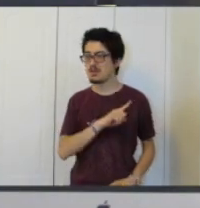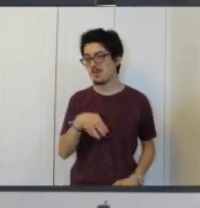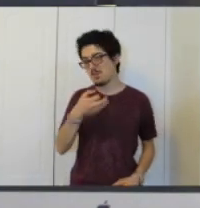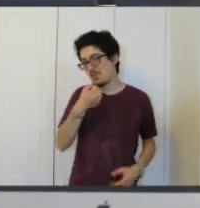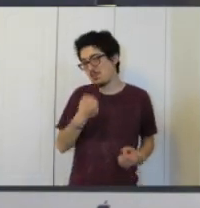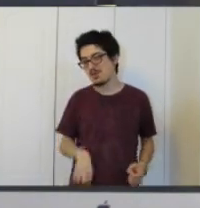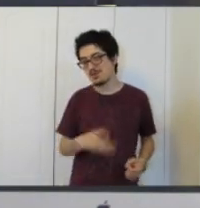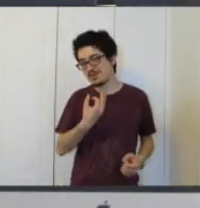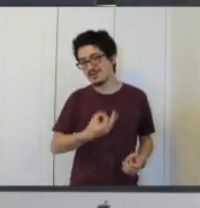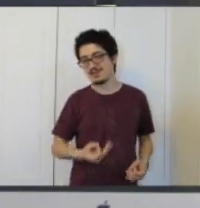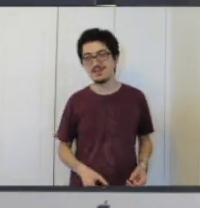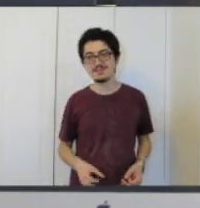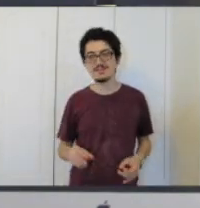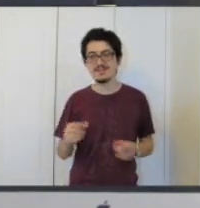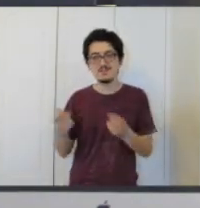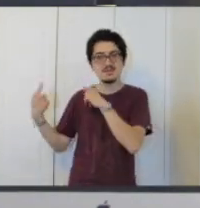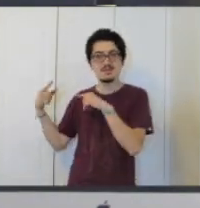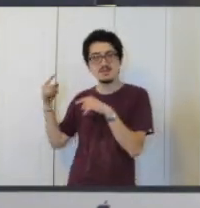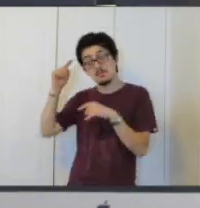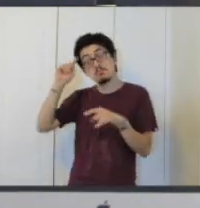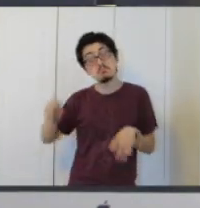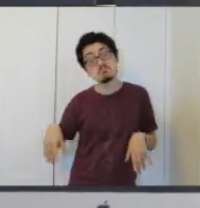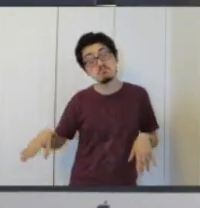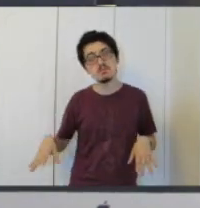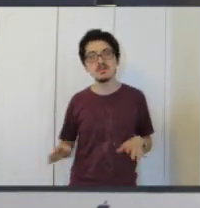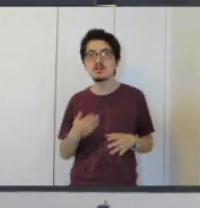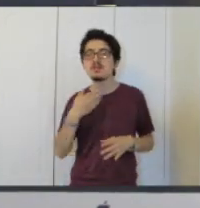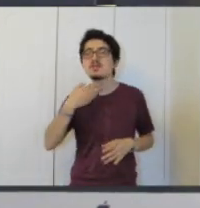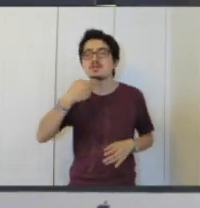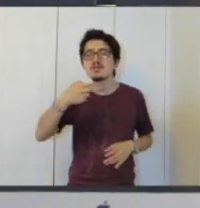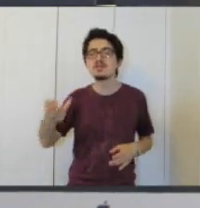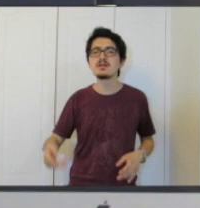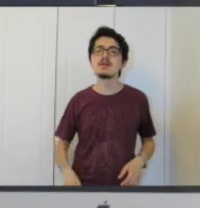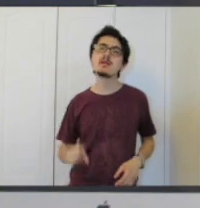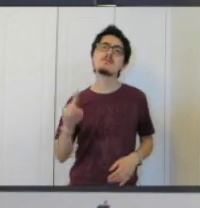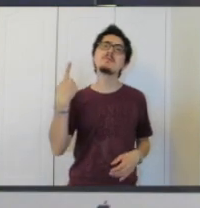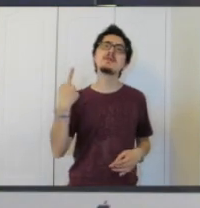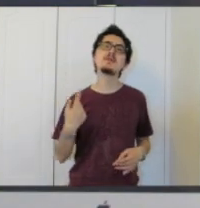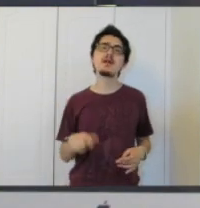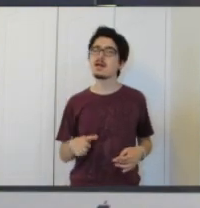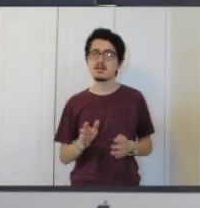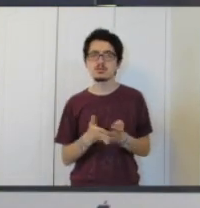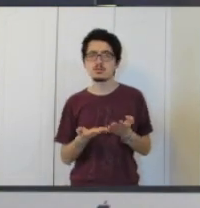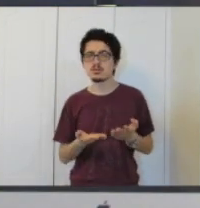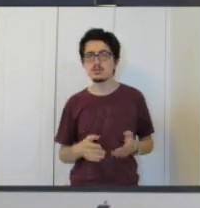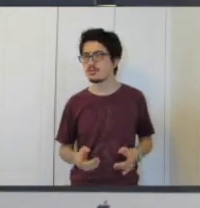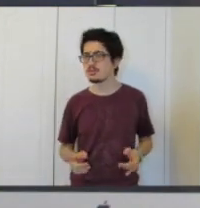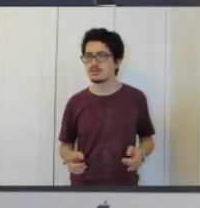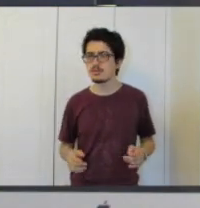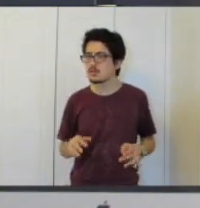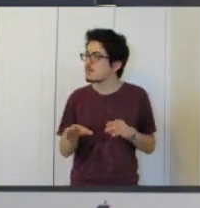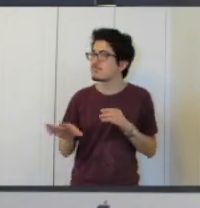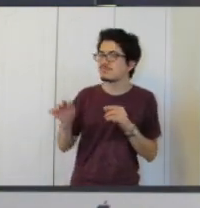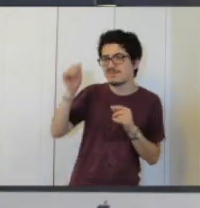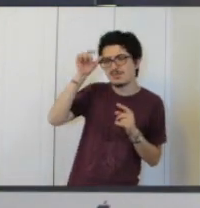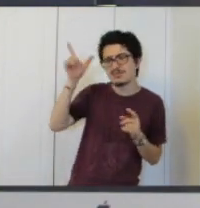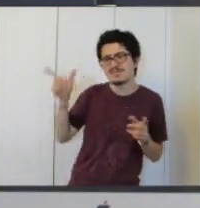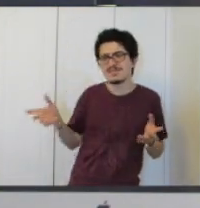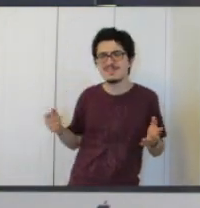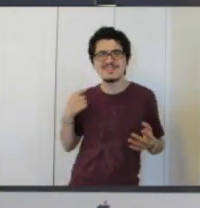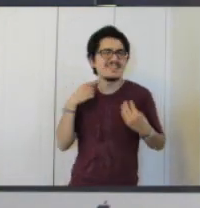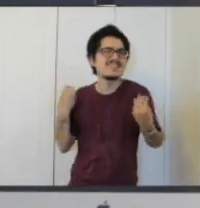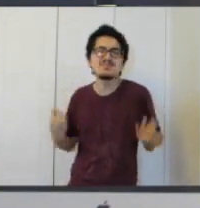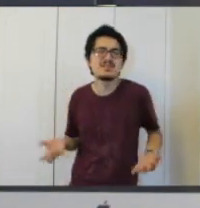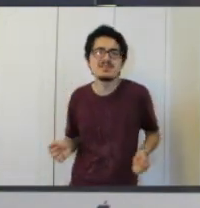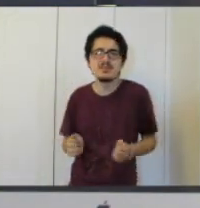autor muy destacado, además que es autor de un libro famosísimo que es La mecánica del corazón, cómo él trató de luchar